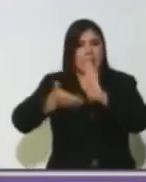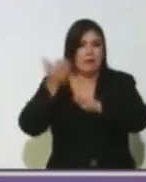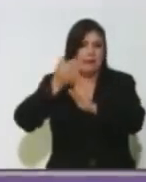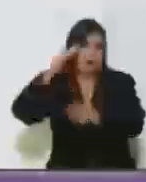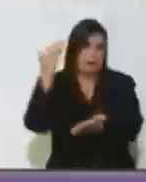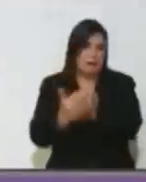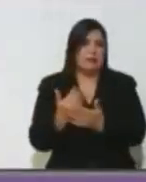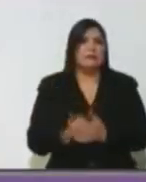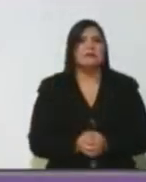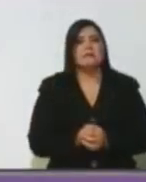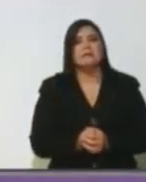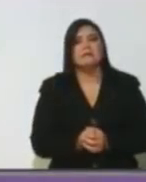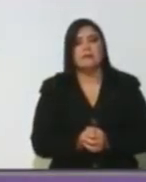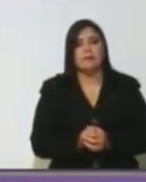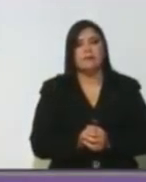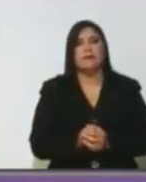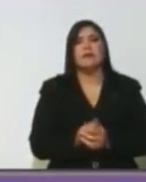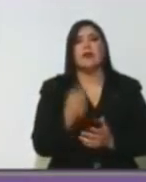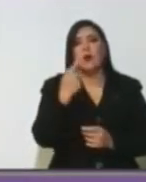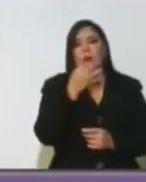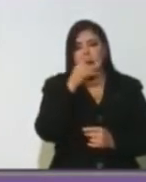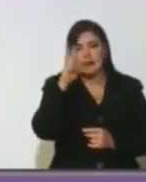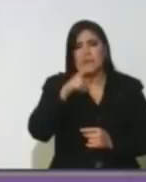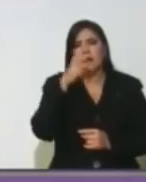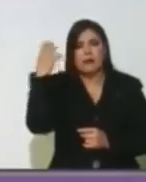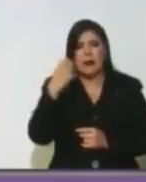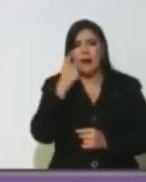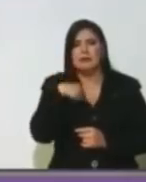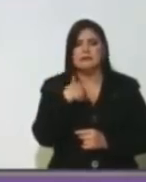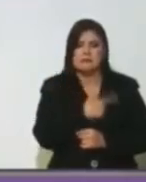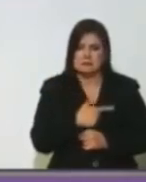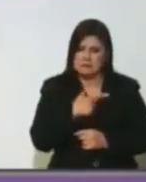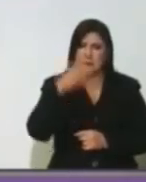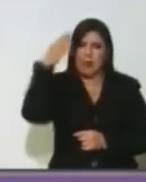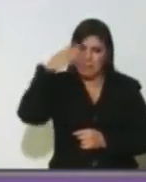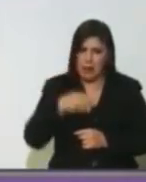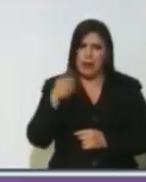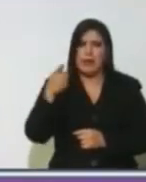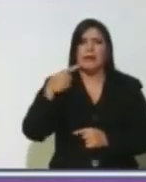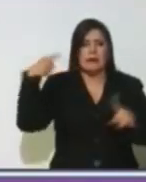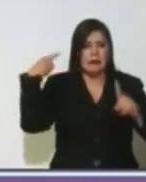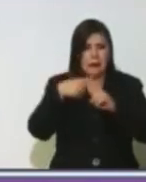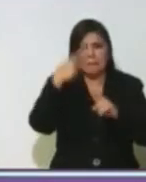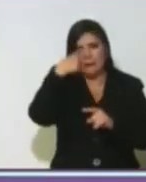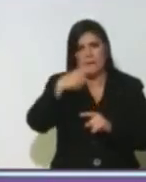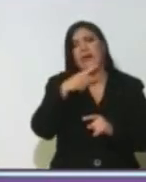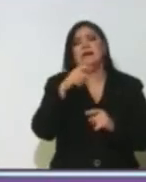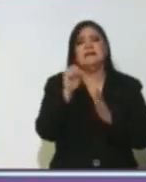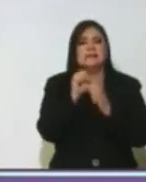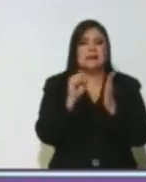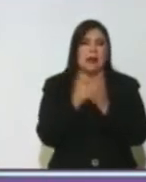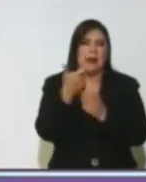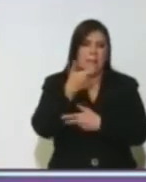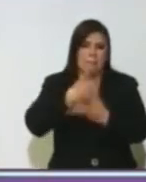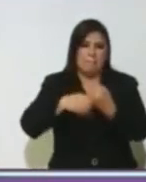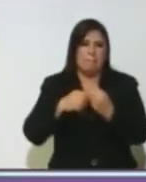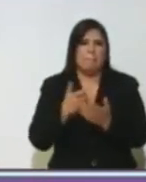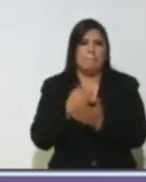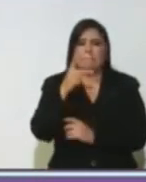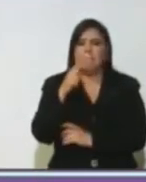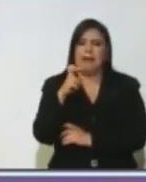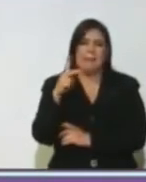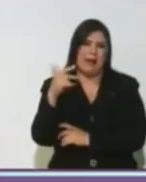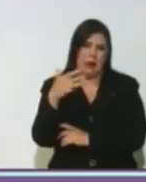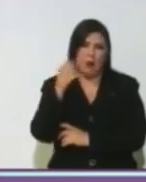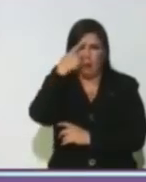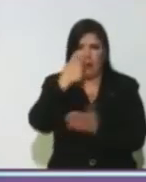claudio zin primero quiero decir que me da gusto que alejandra haya retomado el sistema de prepo que propusimos en el programa de gobierno